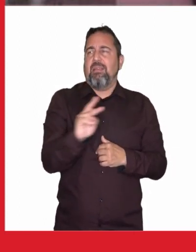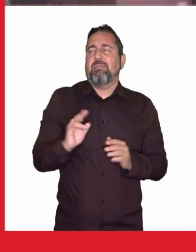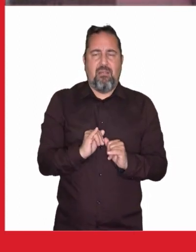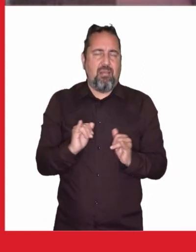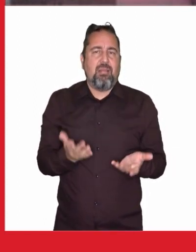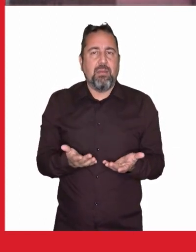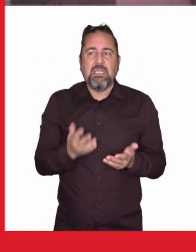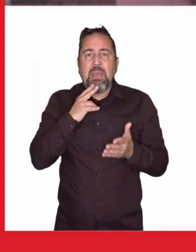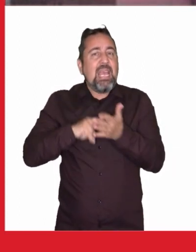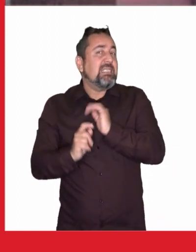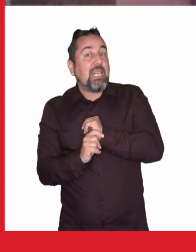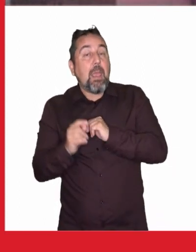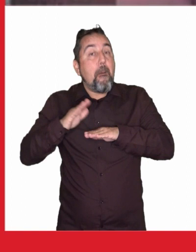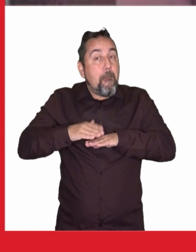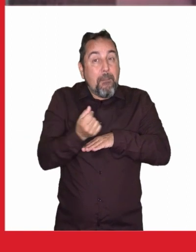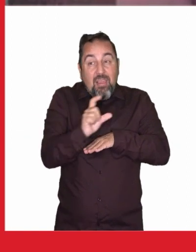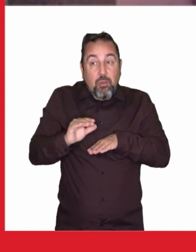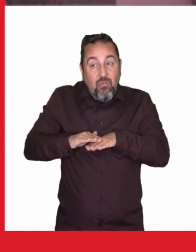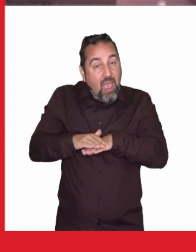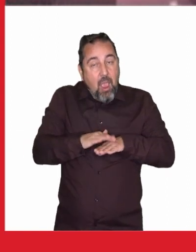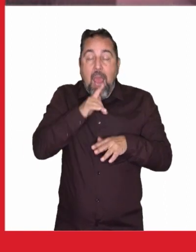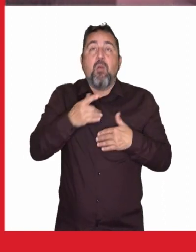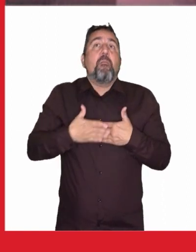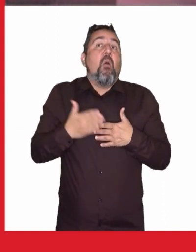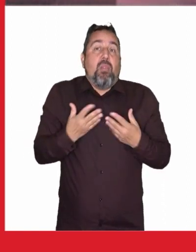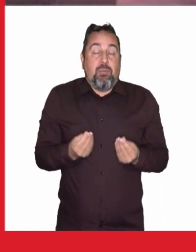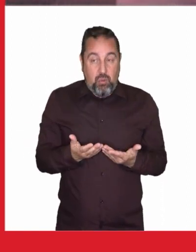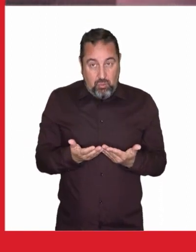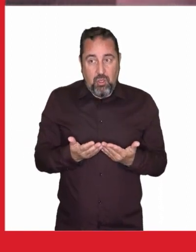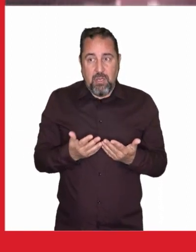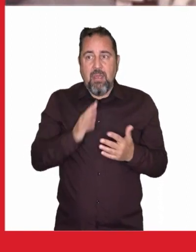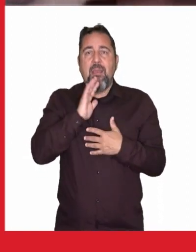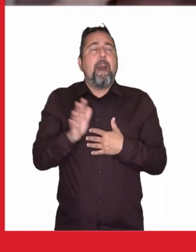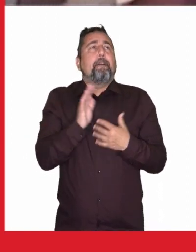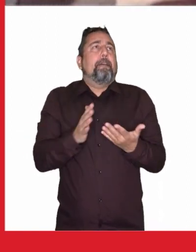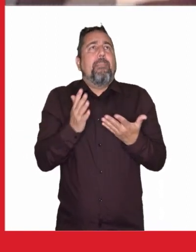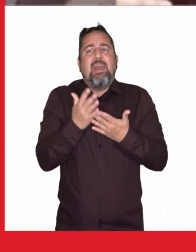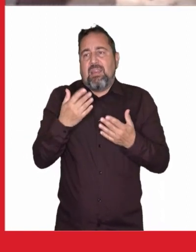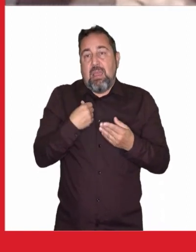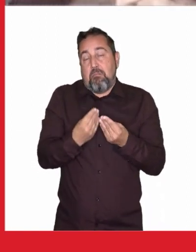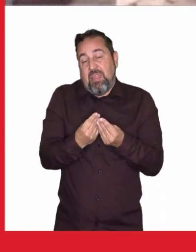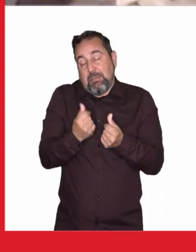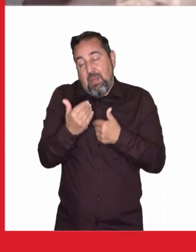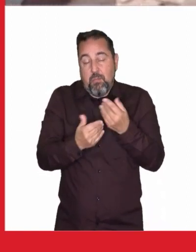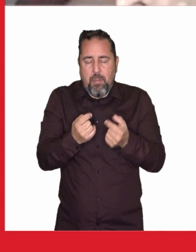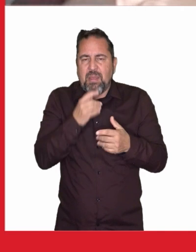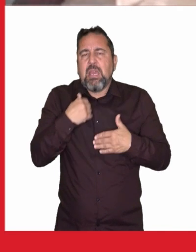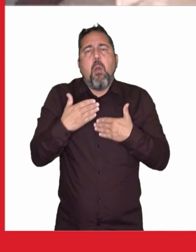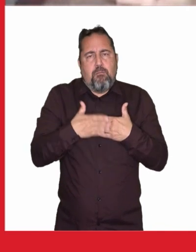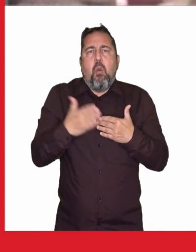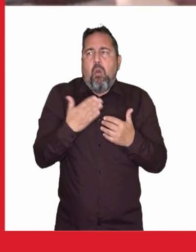miráis a vuestro alrededor y lo veis claro, ¿no? Entonces, estrategia de precios bajos, que es esto que se ha puesto muy de moda, que parece que